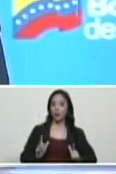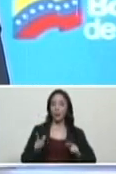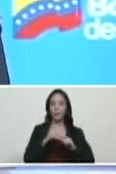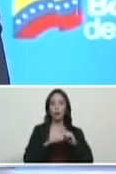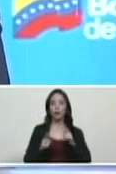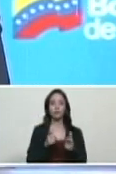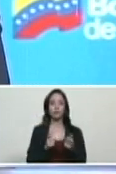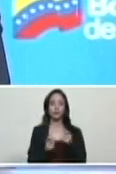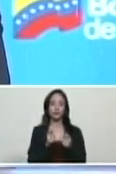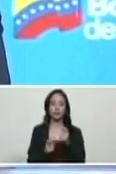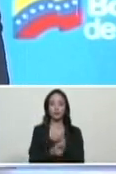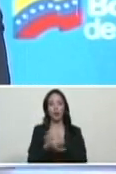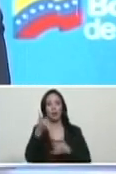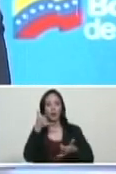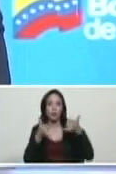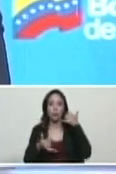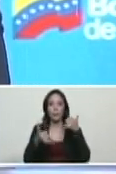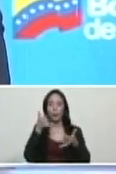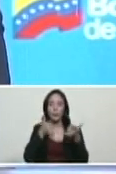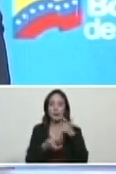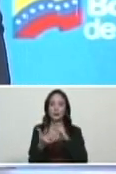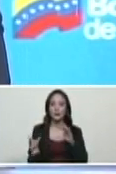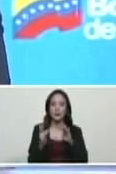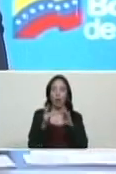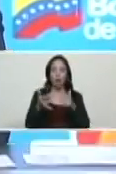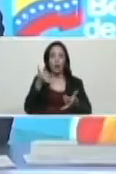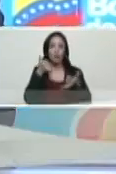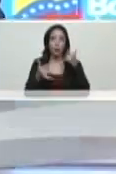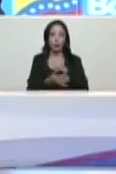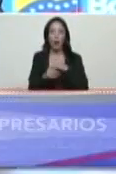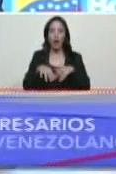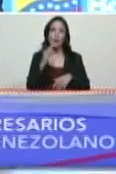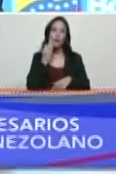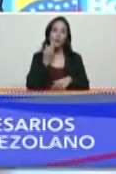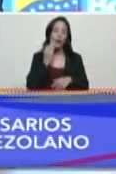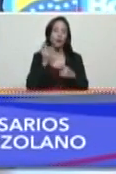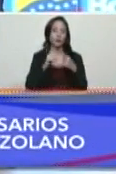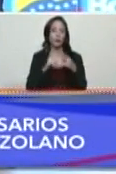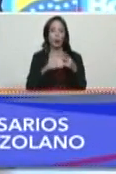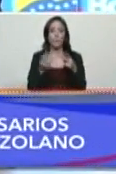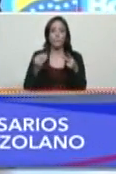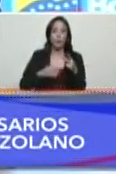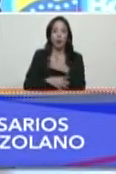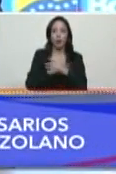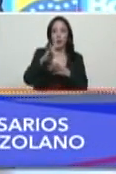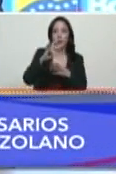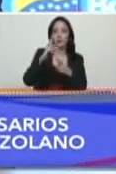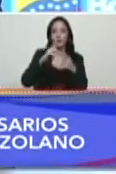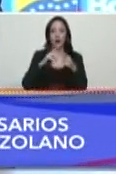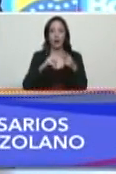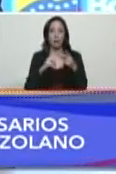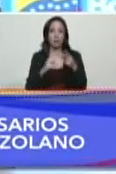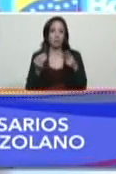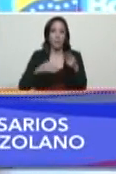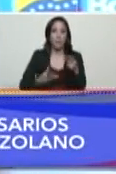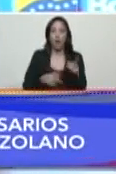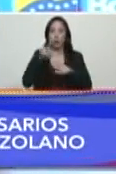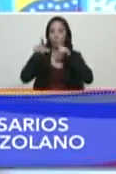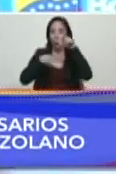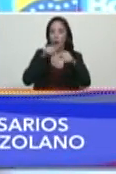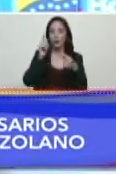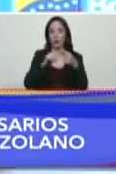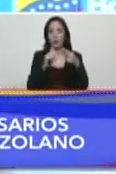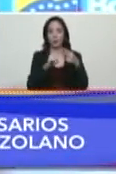desconecta. La gente está conectada a su Facebook, al Instagram, al